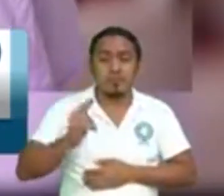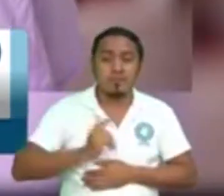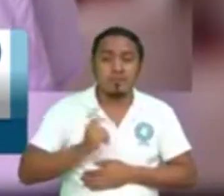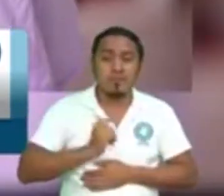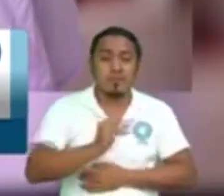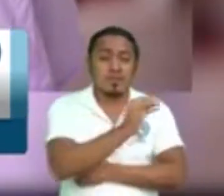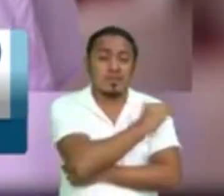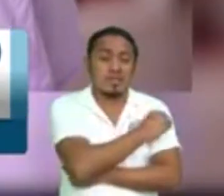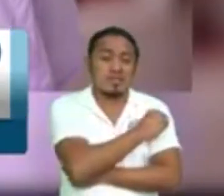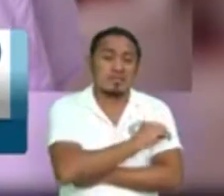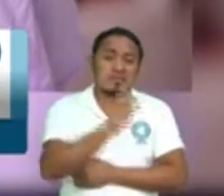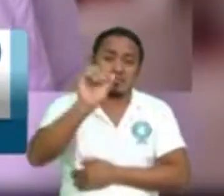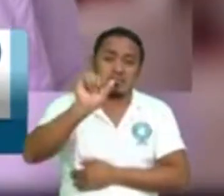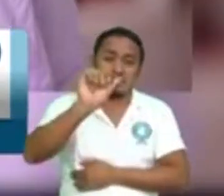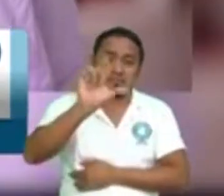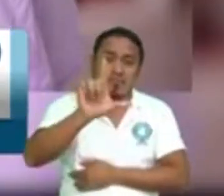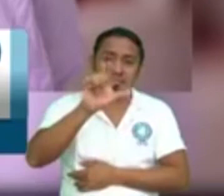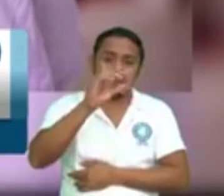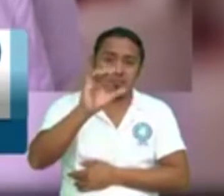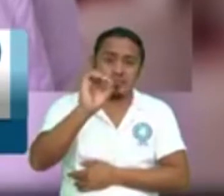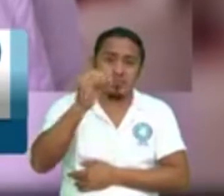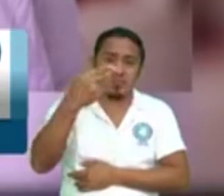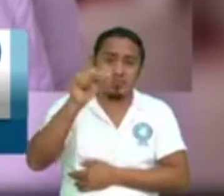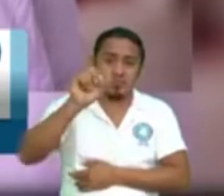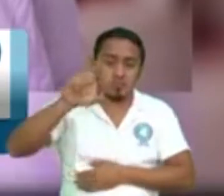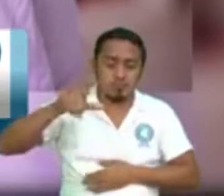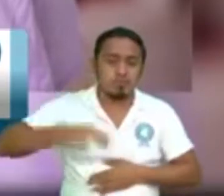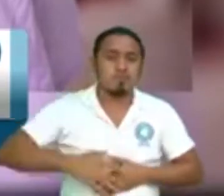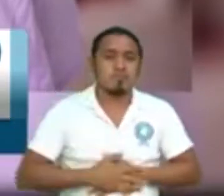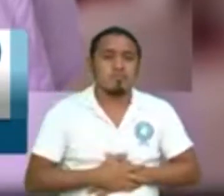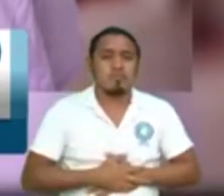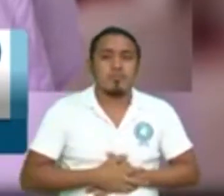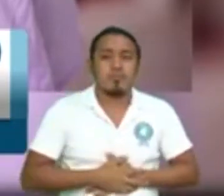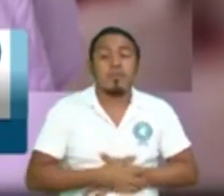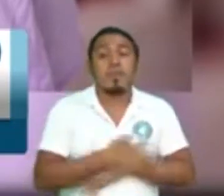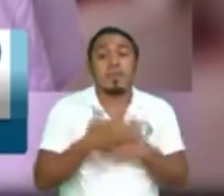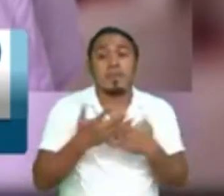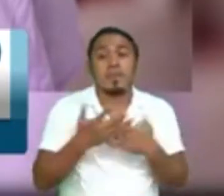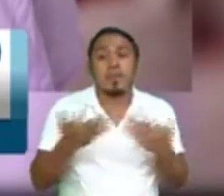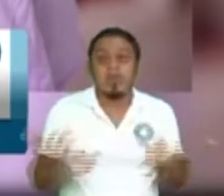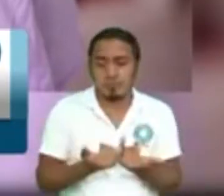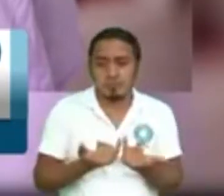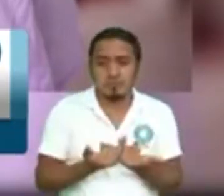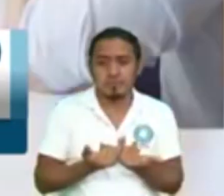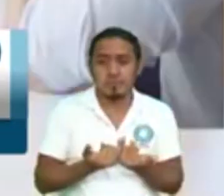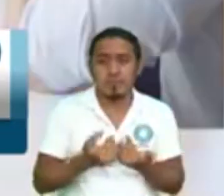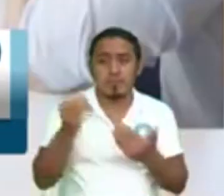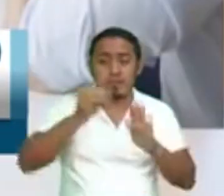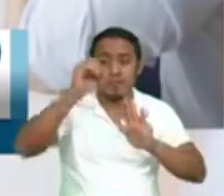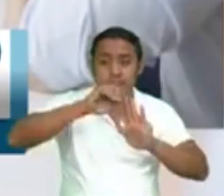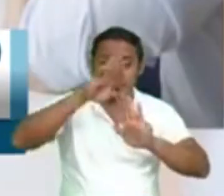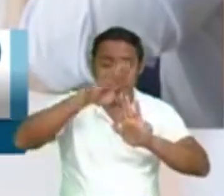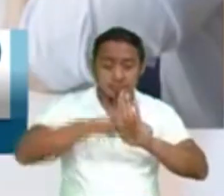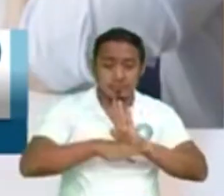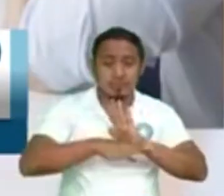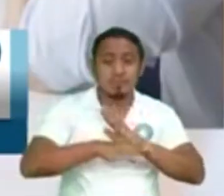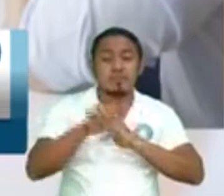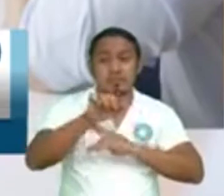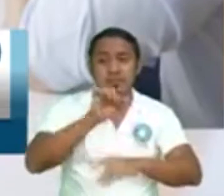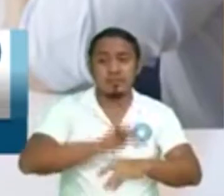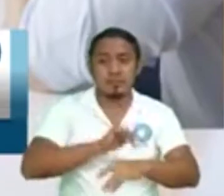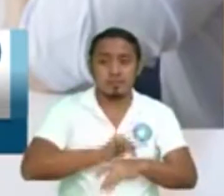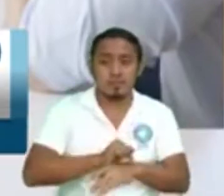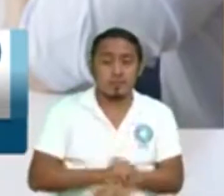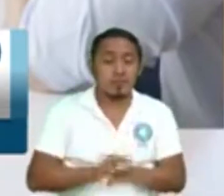alcohol siempre. Todas llevan cierta cantidad de alcohol. Entonces, como son menos, hacen menos efectos en el momento, la persona